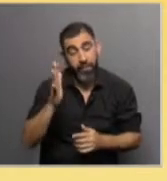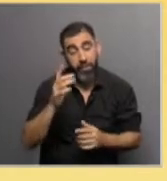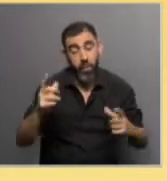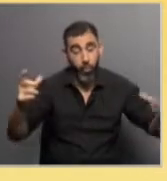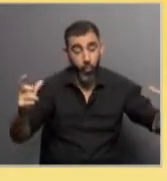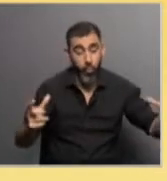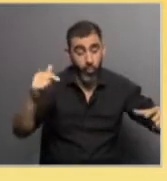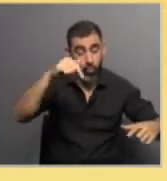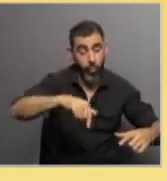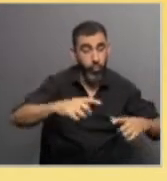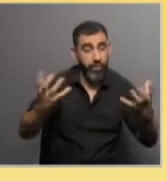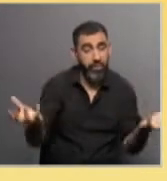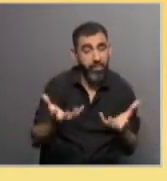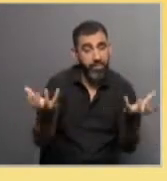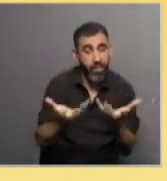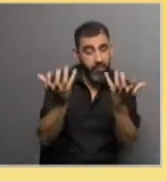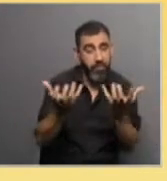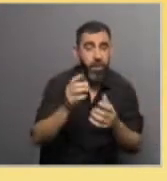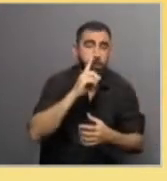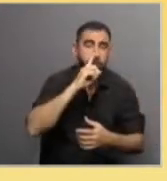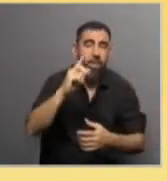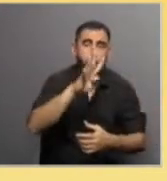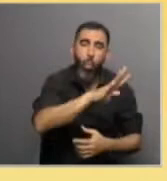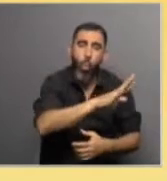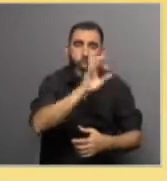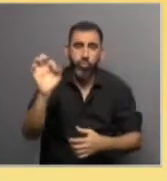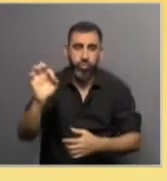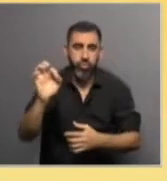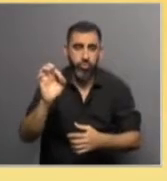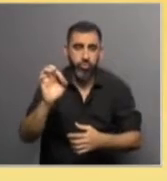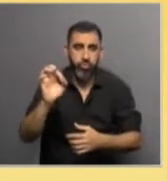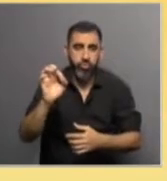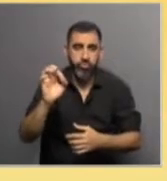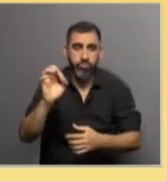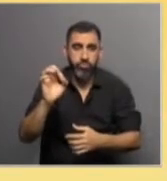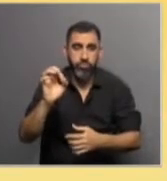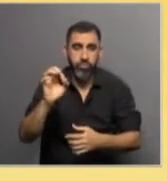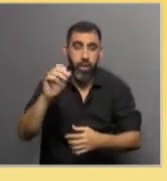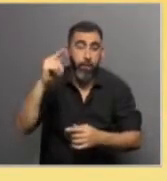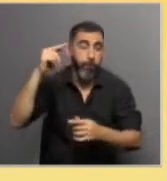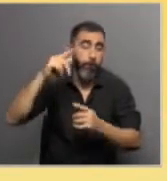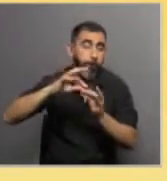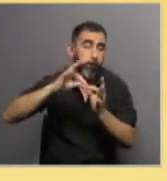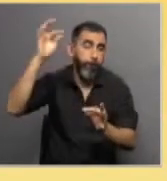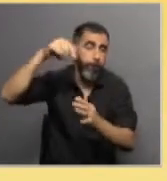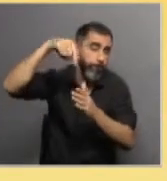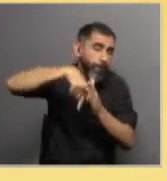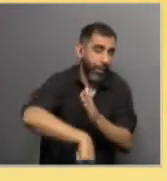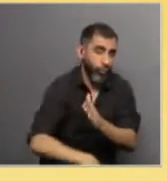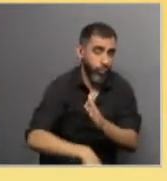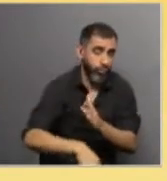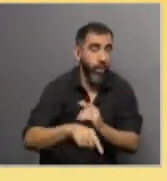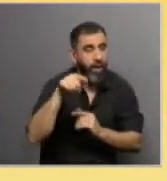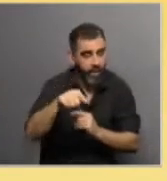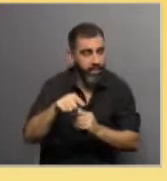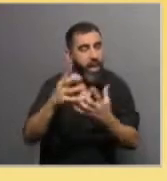pozos termales se encuentran a 1400 metros de profundidad, ahí es que tenemos las